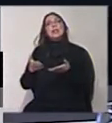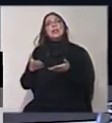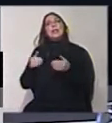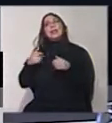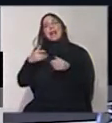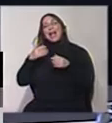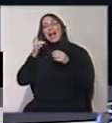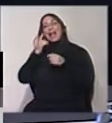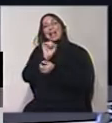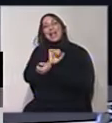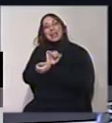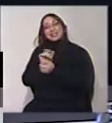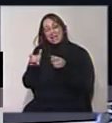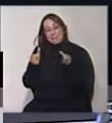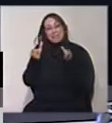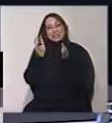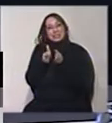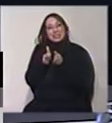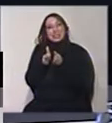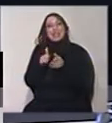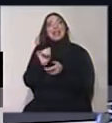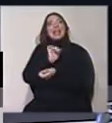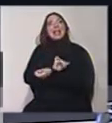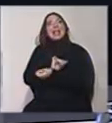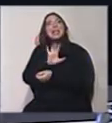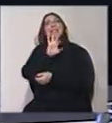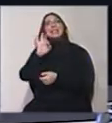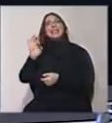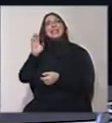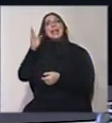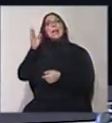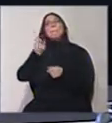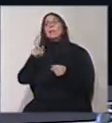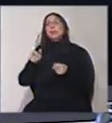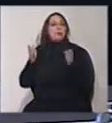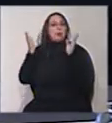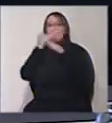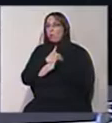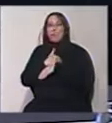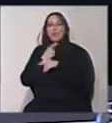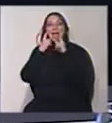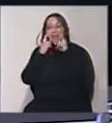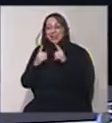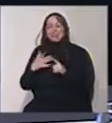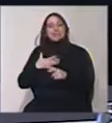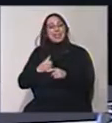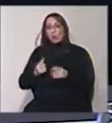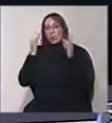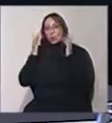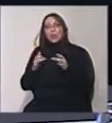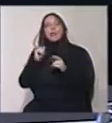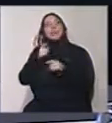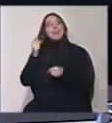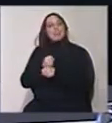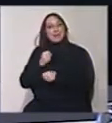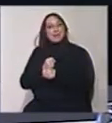llevar a cárceles más pequeñas, él decía cárceles de más de 500 personas son inmanejables porque no se puede atender la salud, la educación, bueno, hay que trabajar en eso,